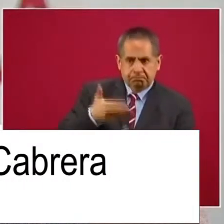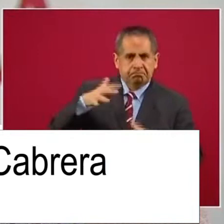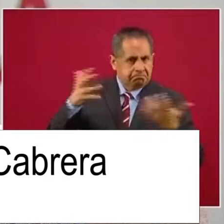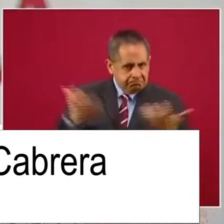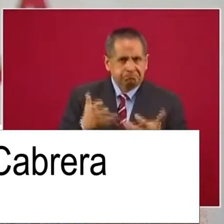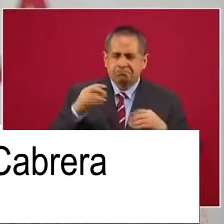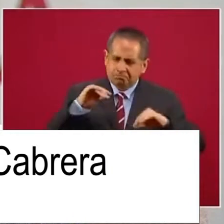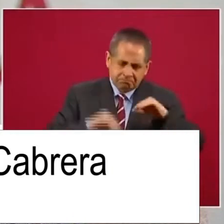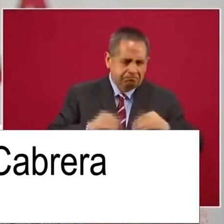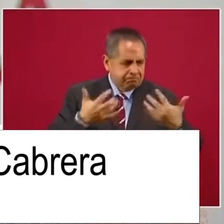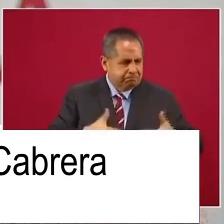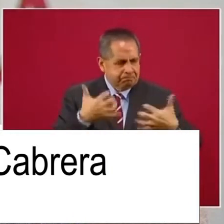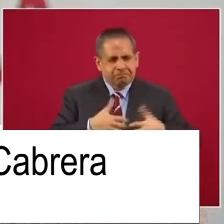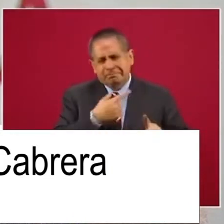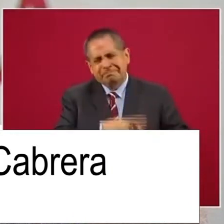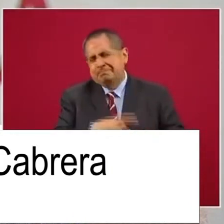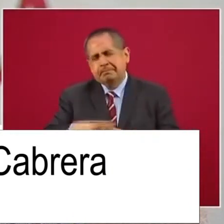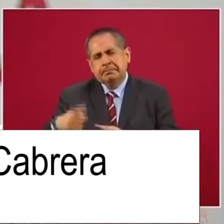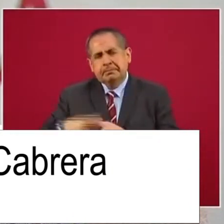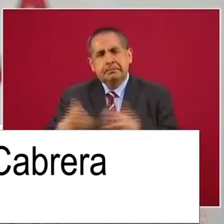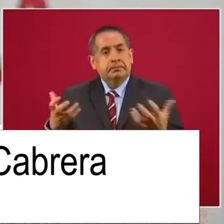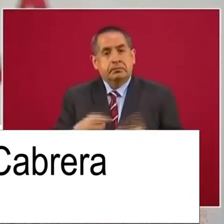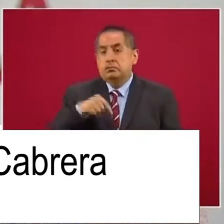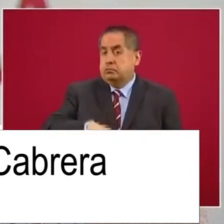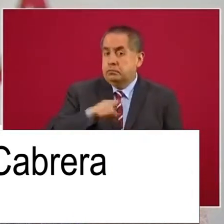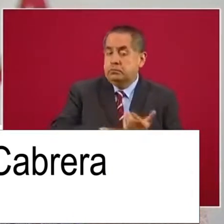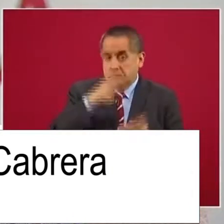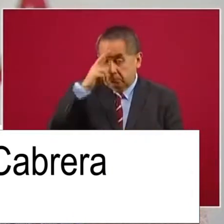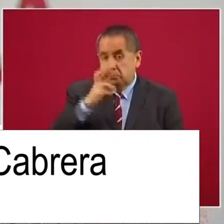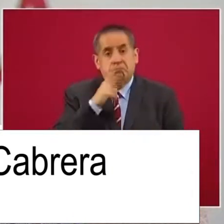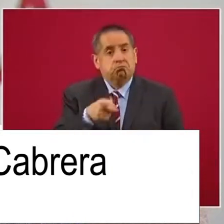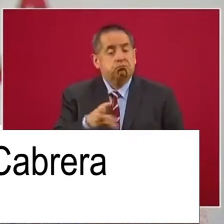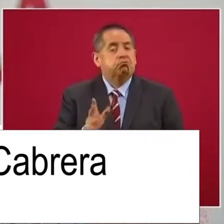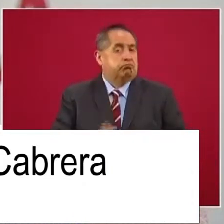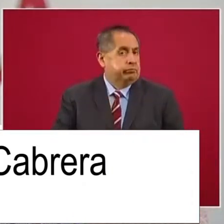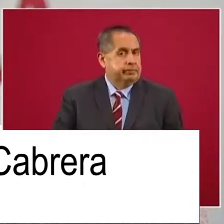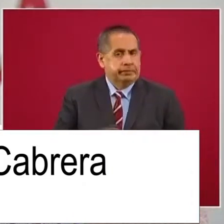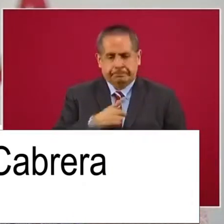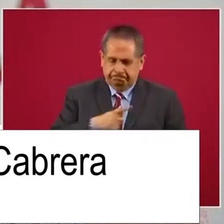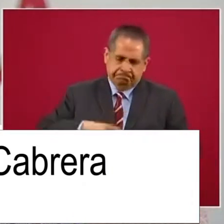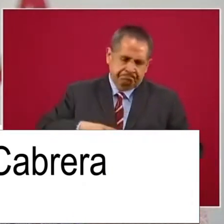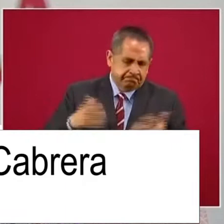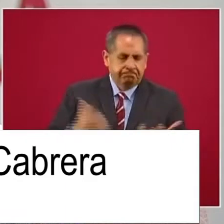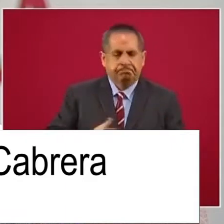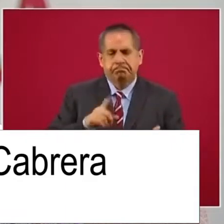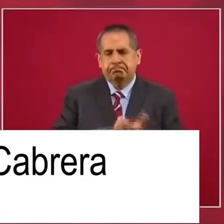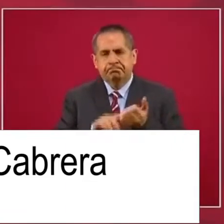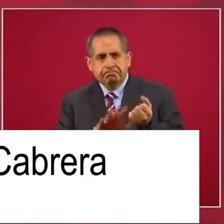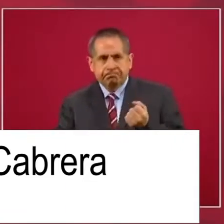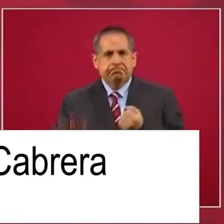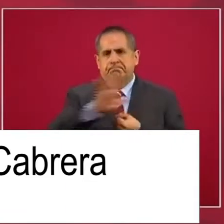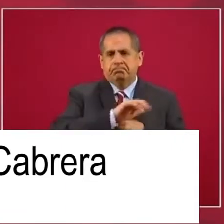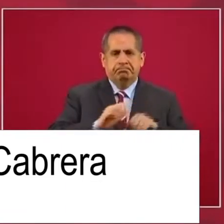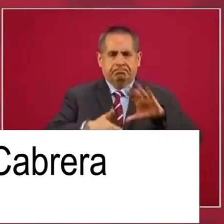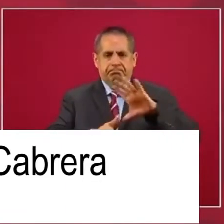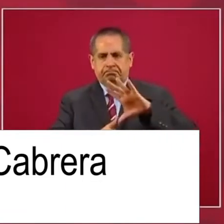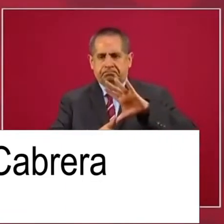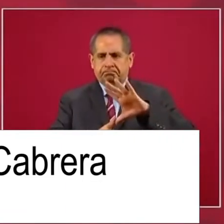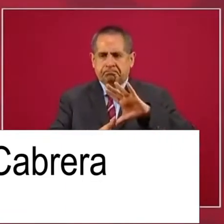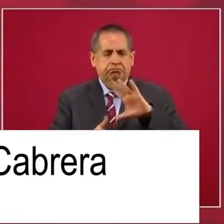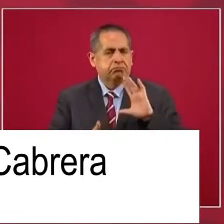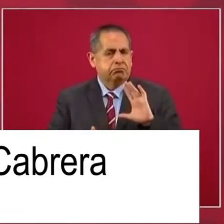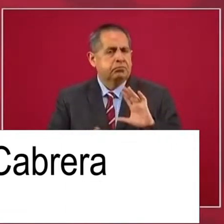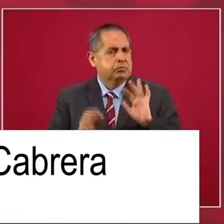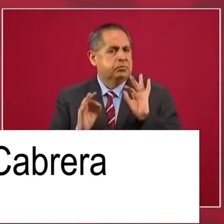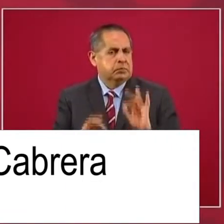sé. Y cuando se vaya el presidente, yo lo estoy viendo, diciéndole a su base, ¿se acuerdan que yo les prometí que México iba a pagar por el muro? Pues